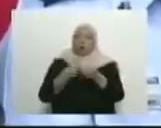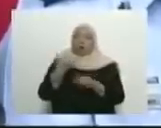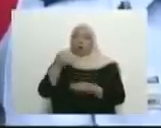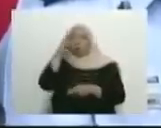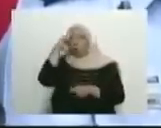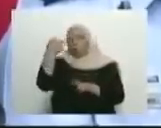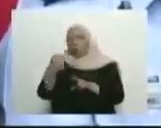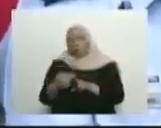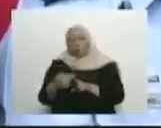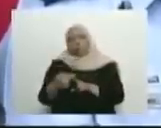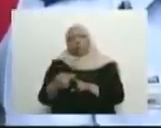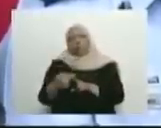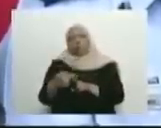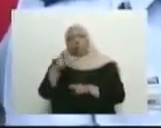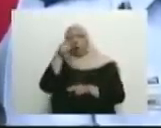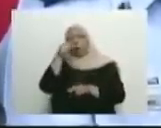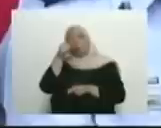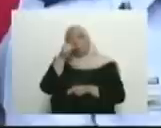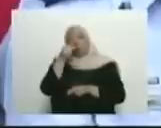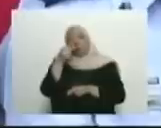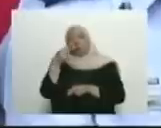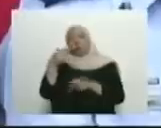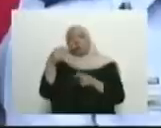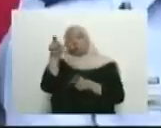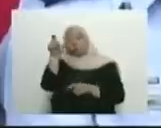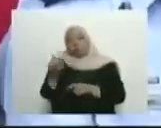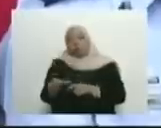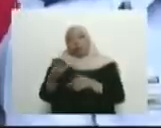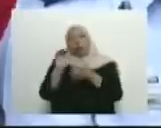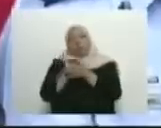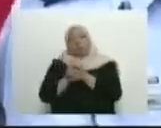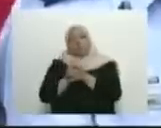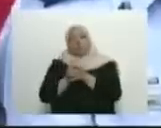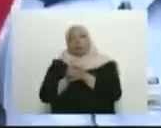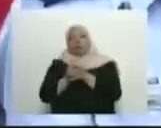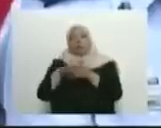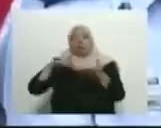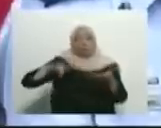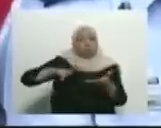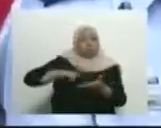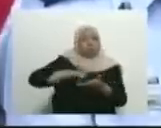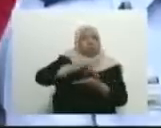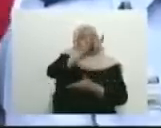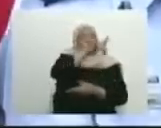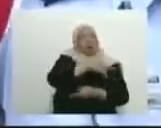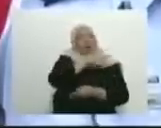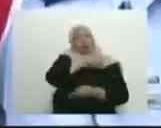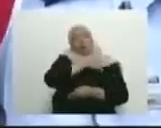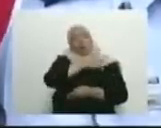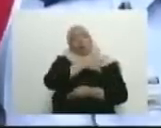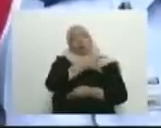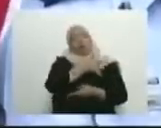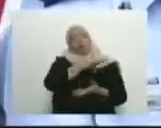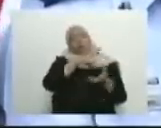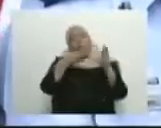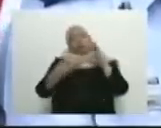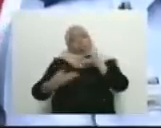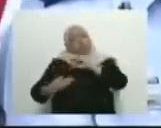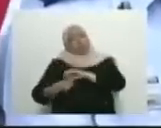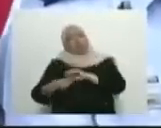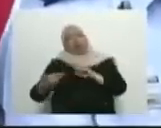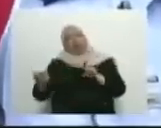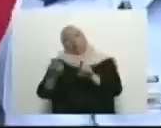honor al nombre de este aguerrido compañero del aire, y ese dolor, repito, se va a convertir en más